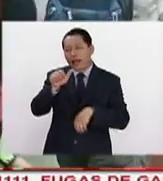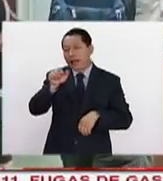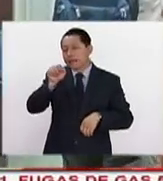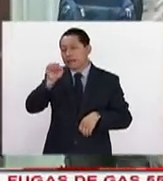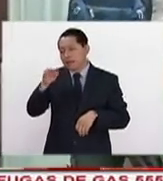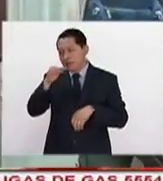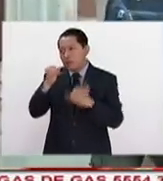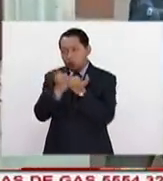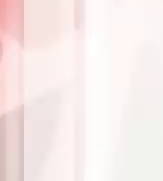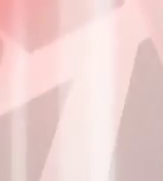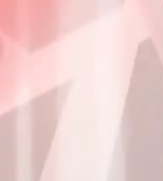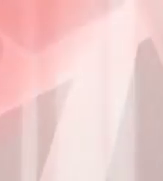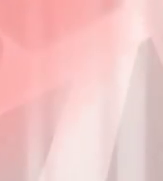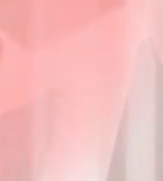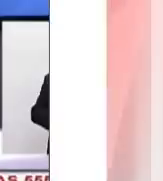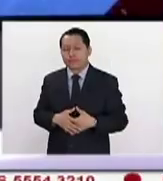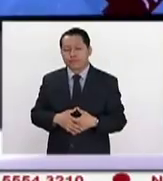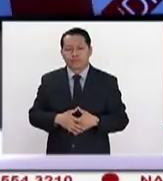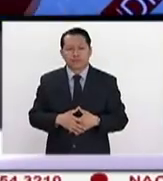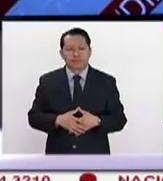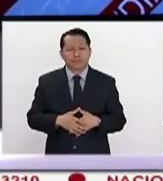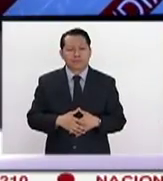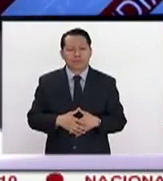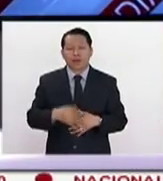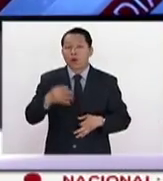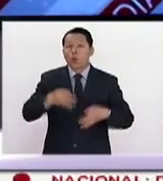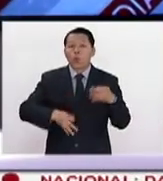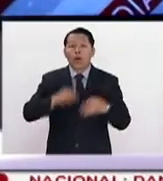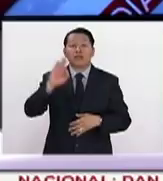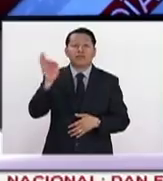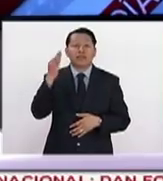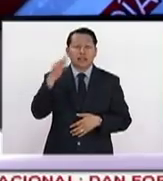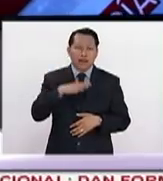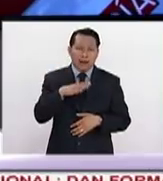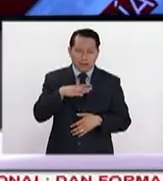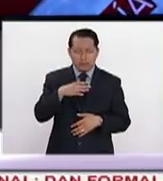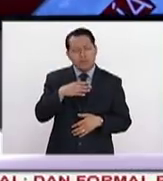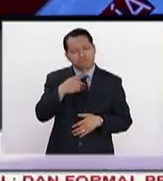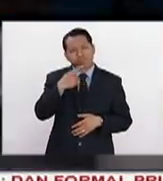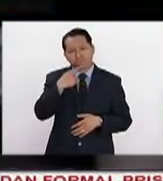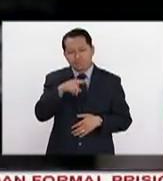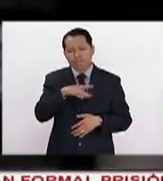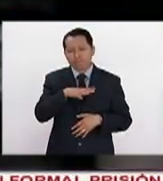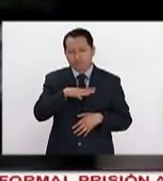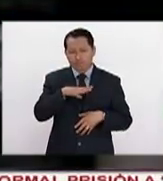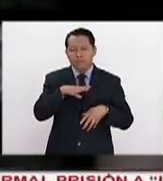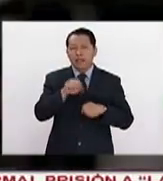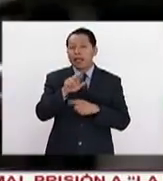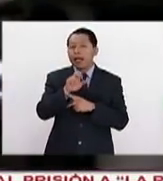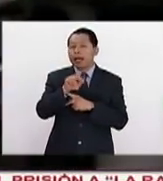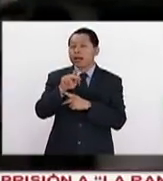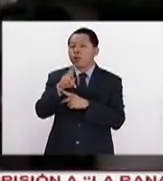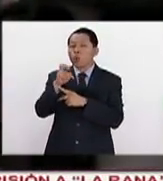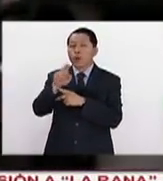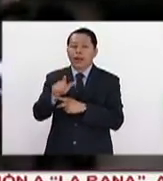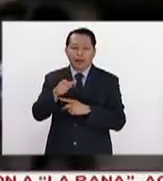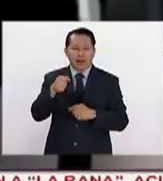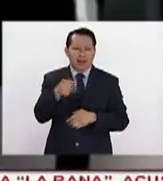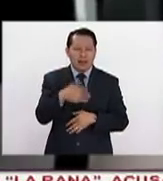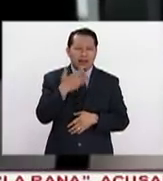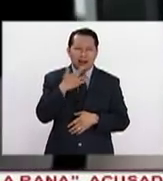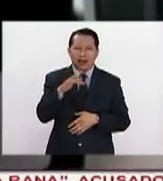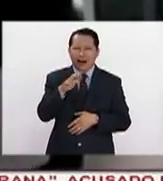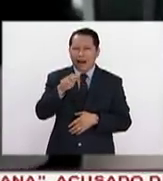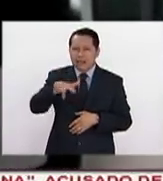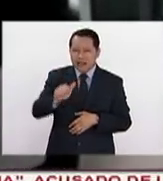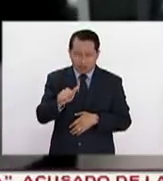Superior de la Federación. Un juez federal dictó formal prisión en contra de Eric Uriel Sandoval Rodríguez, alias La Rana,